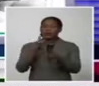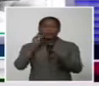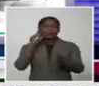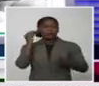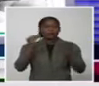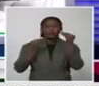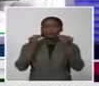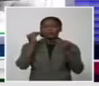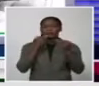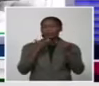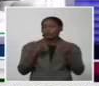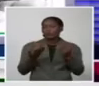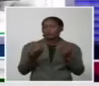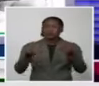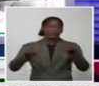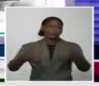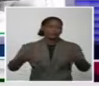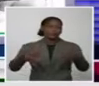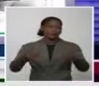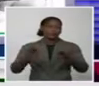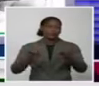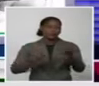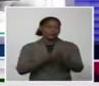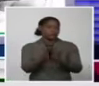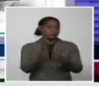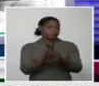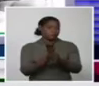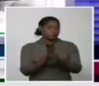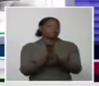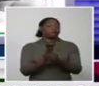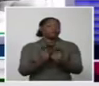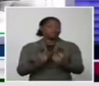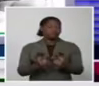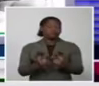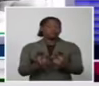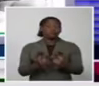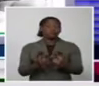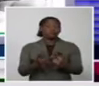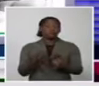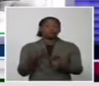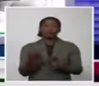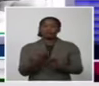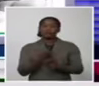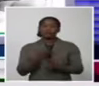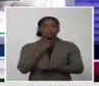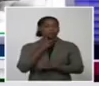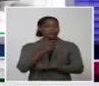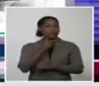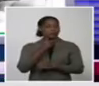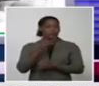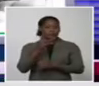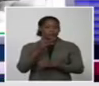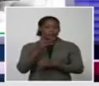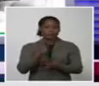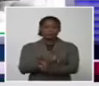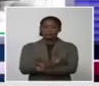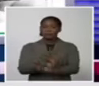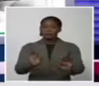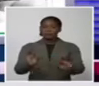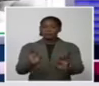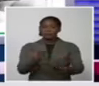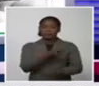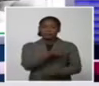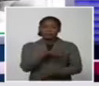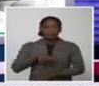variables epidemiológicas en el país, con una atención especial a la compleja situación de la capital de todos los cubanos. Nos